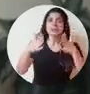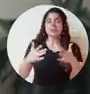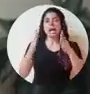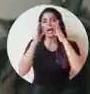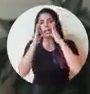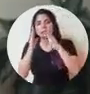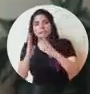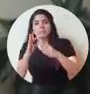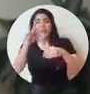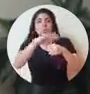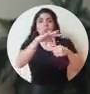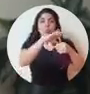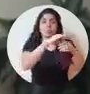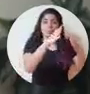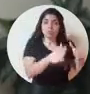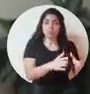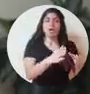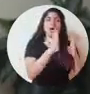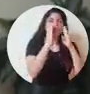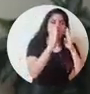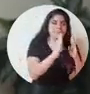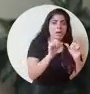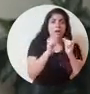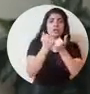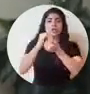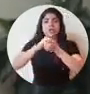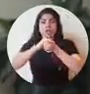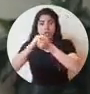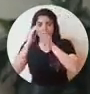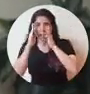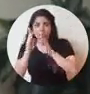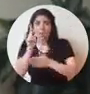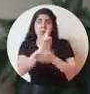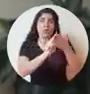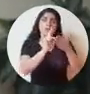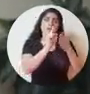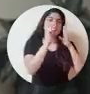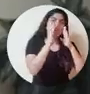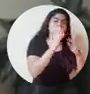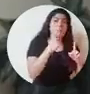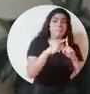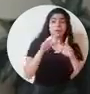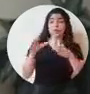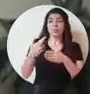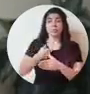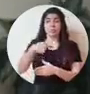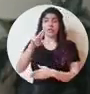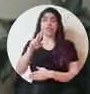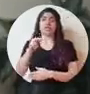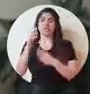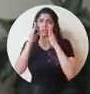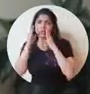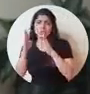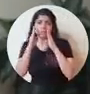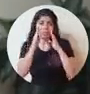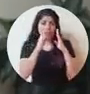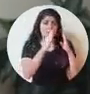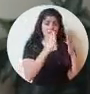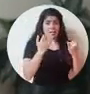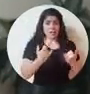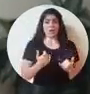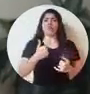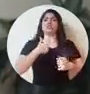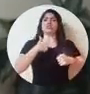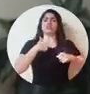el sector agropecuario los solidaristas la academia y los sectores religiosos hoy hago